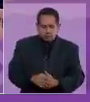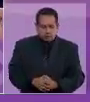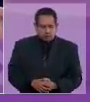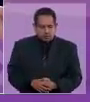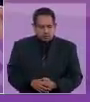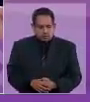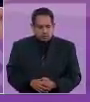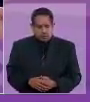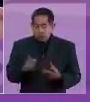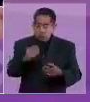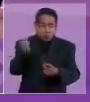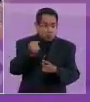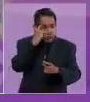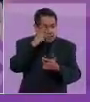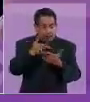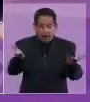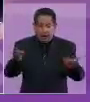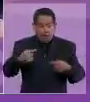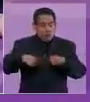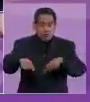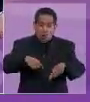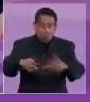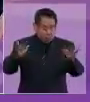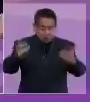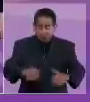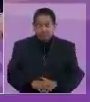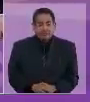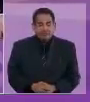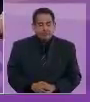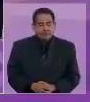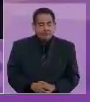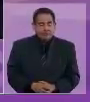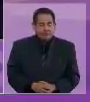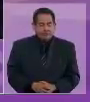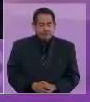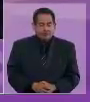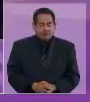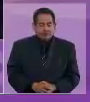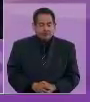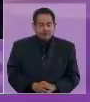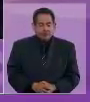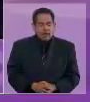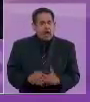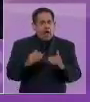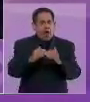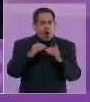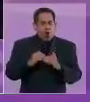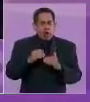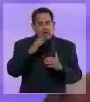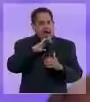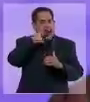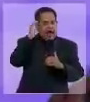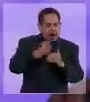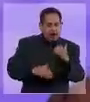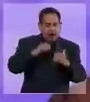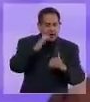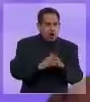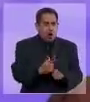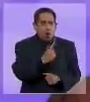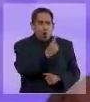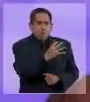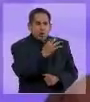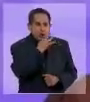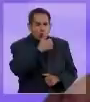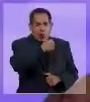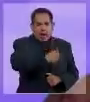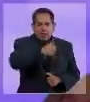Muchas gracias. Mucha suerte, candidato, para la selección. Ahora vienen los minutos de cierre. Tienen un minuto cada uno